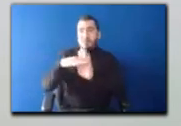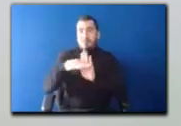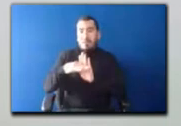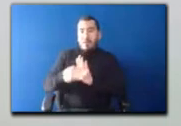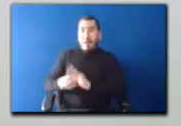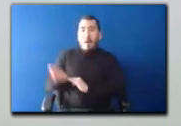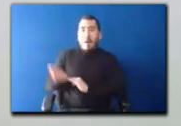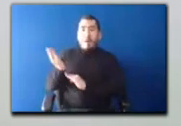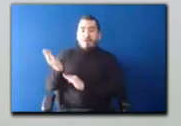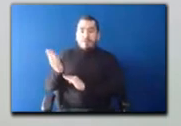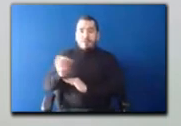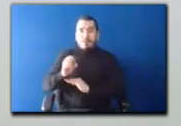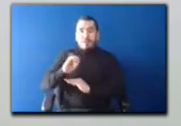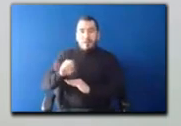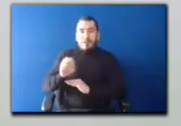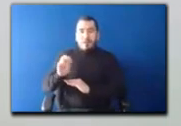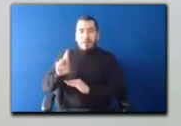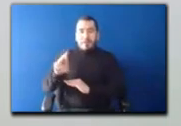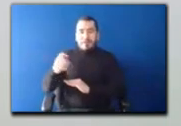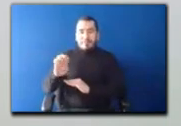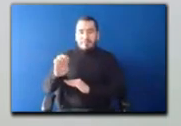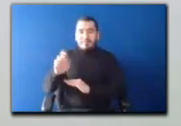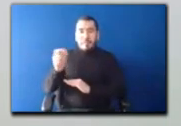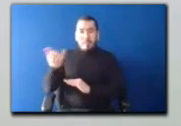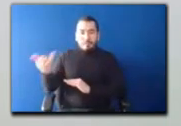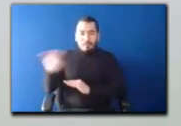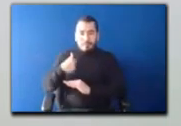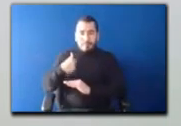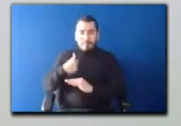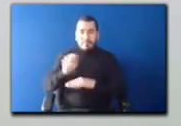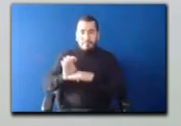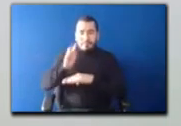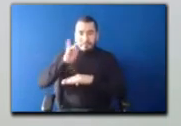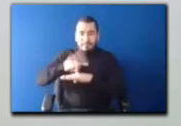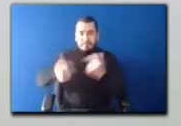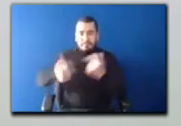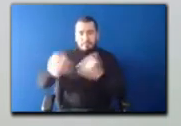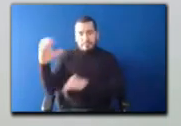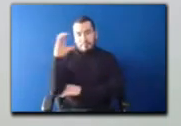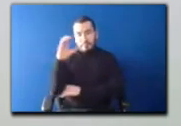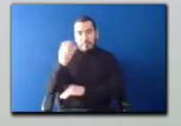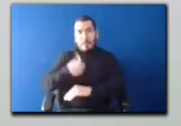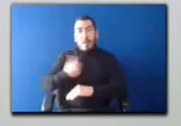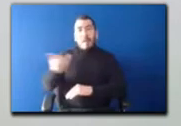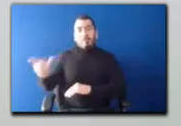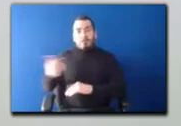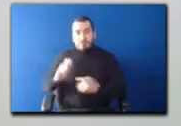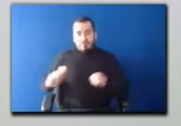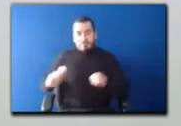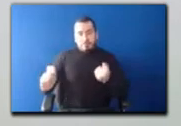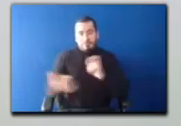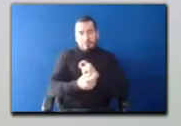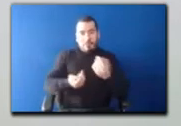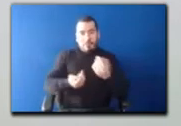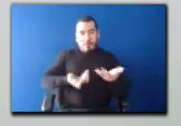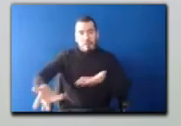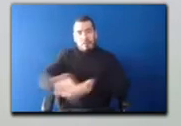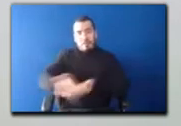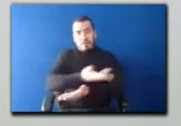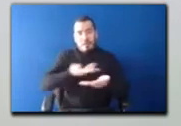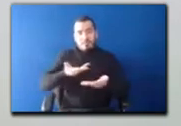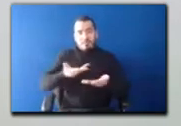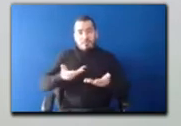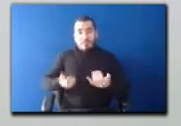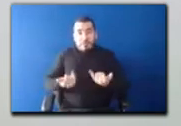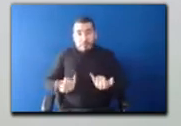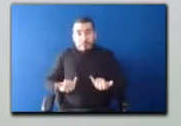acompañando desde la Superintendencia Financiera en un lenguaje de señas, transformando mucho la forma de interactuar. Hoy ya tenemos